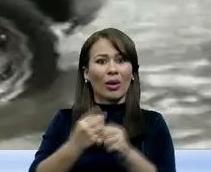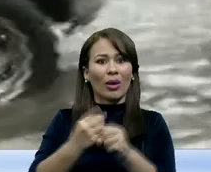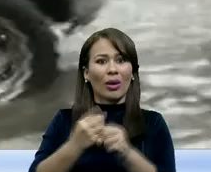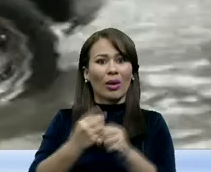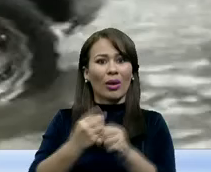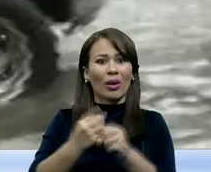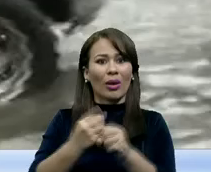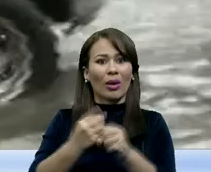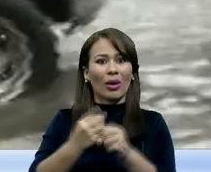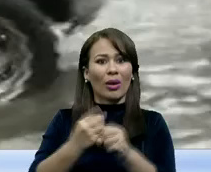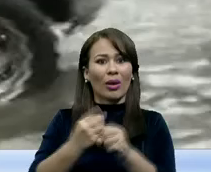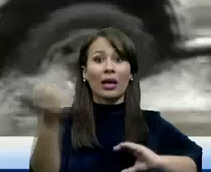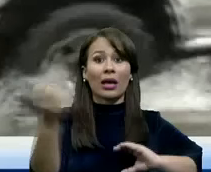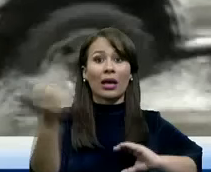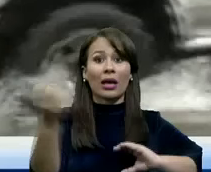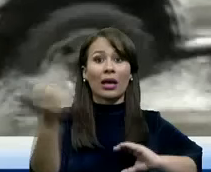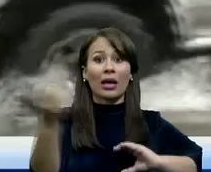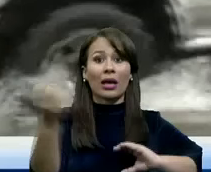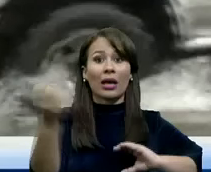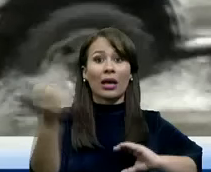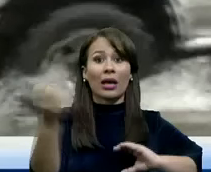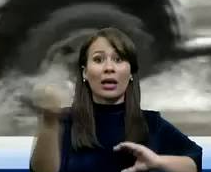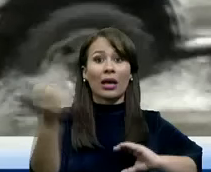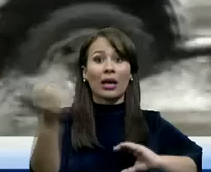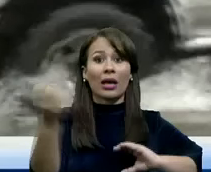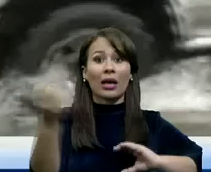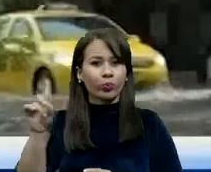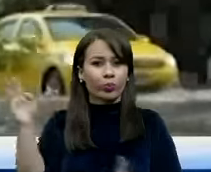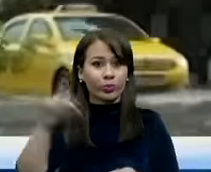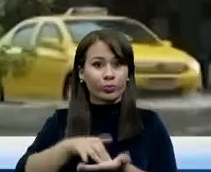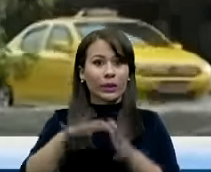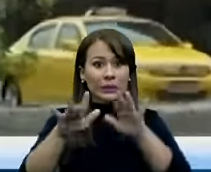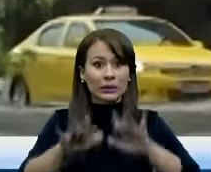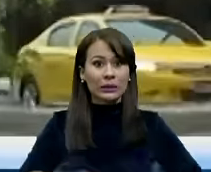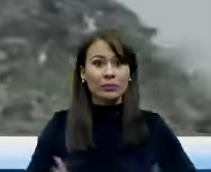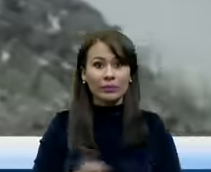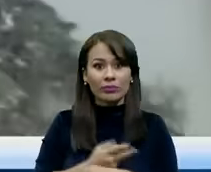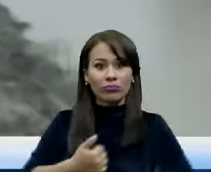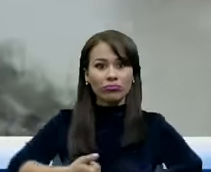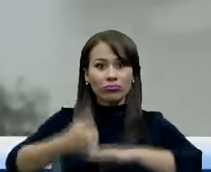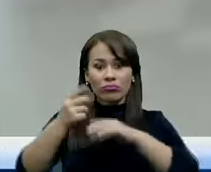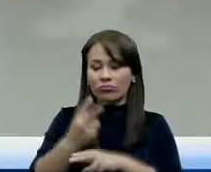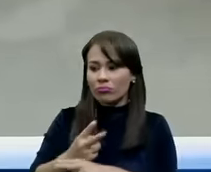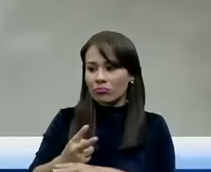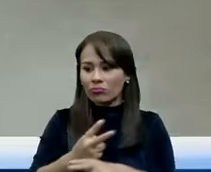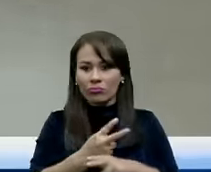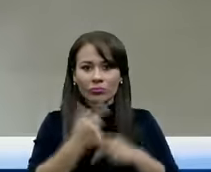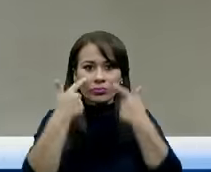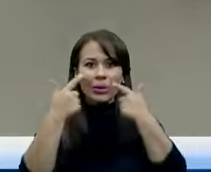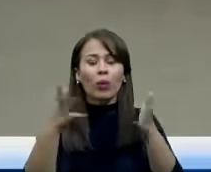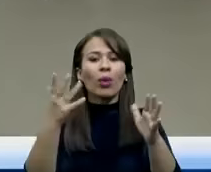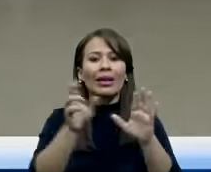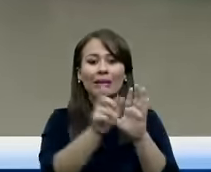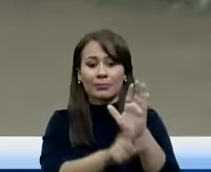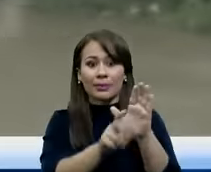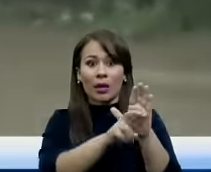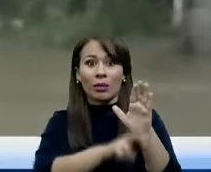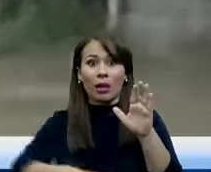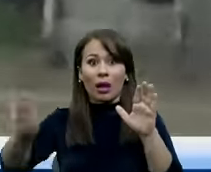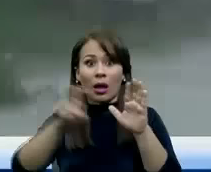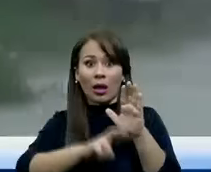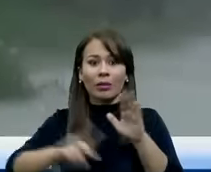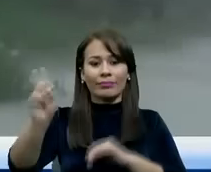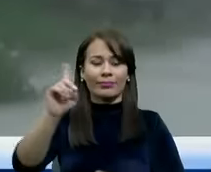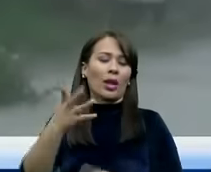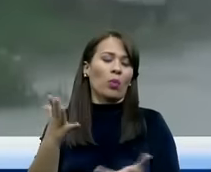Cabe indicar reportes del ECU 911 y Secretaría de Gestión de Riesgo, no se realizaron evacuaciones, tampoco se